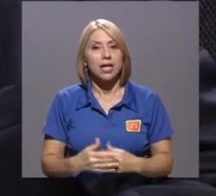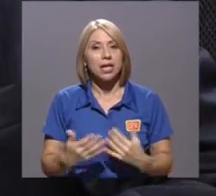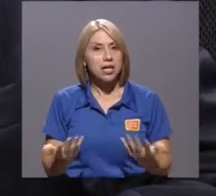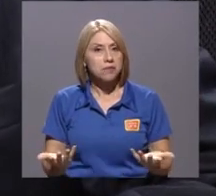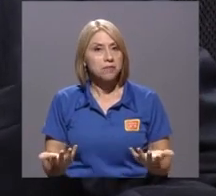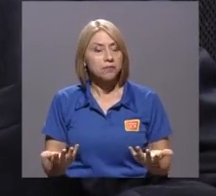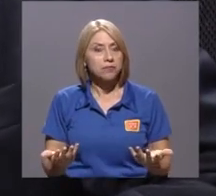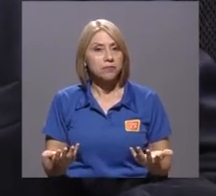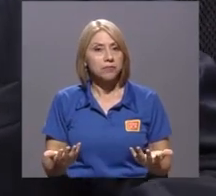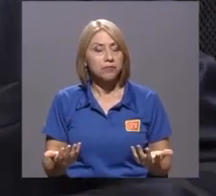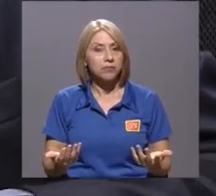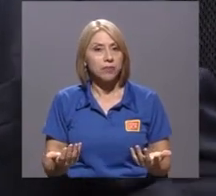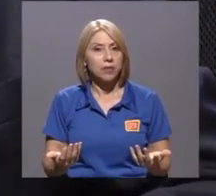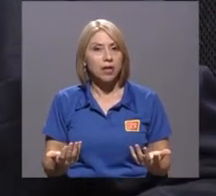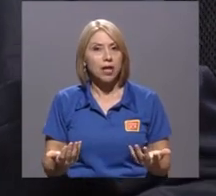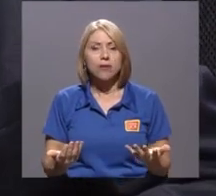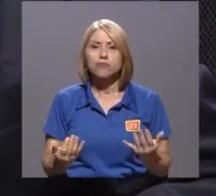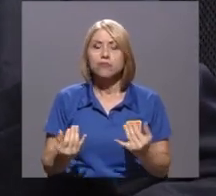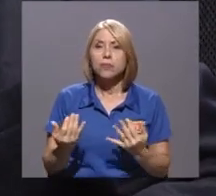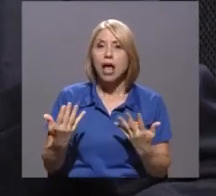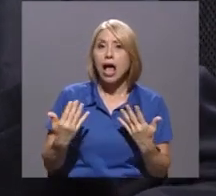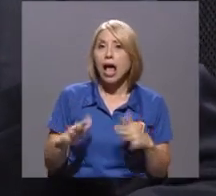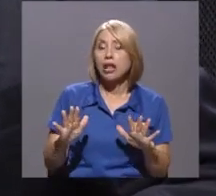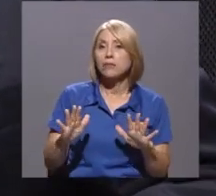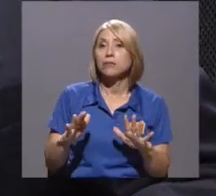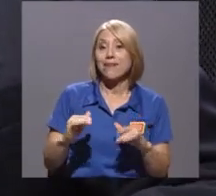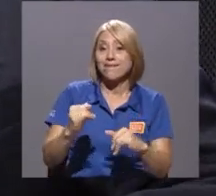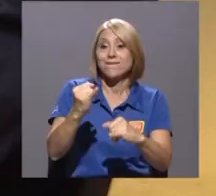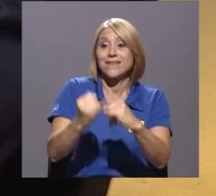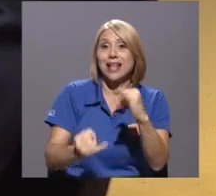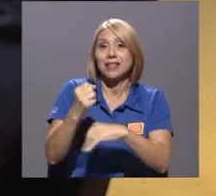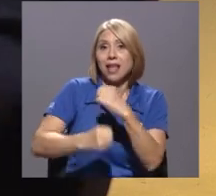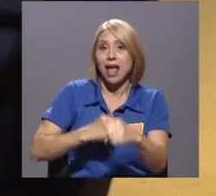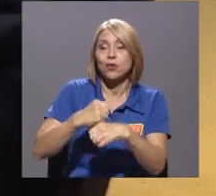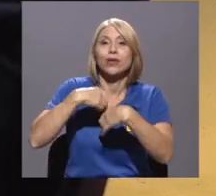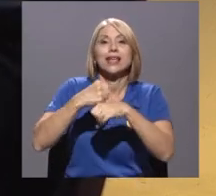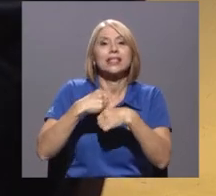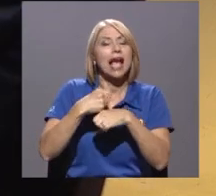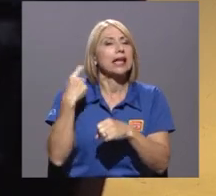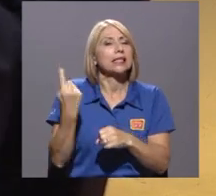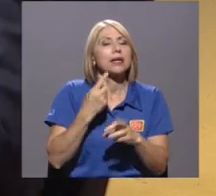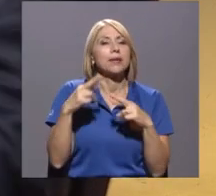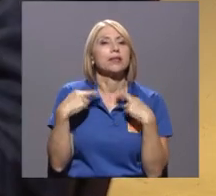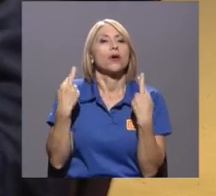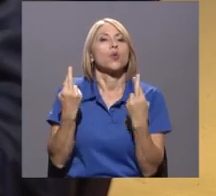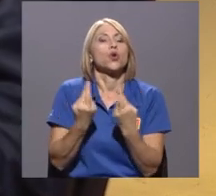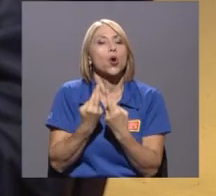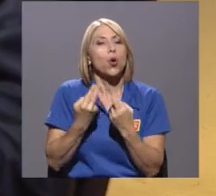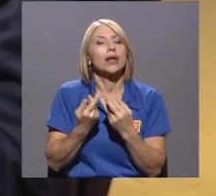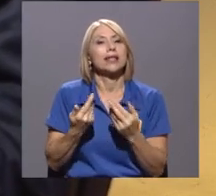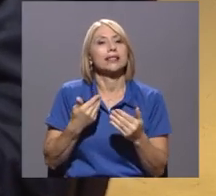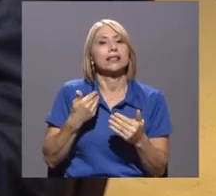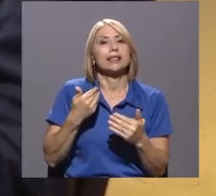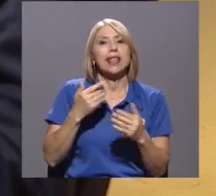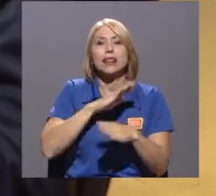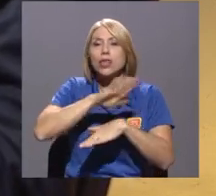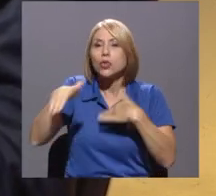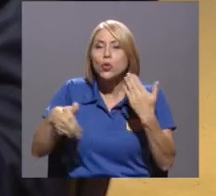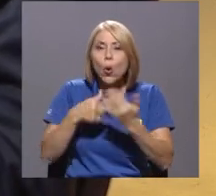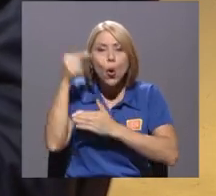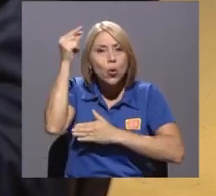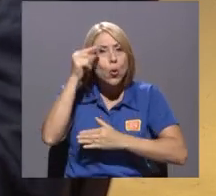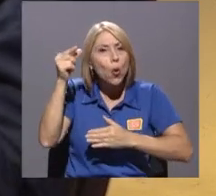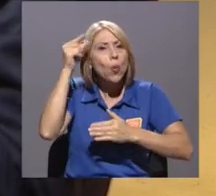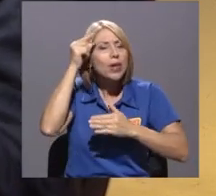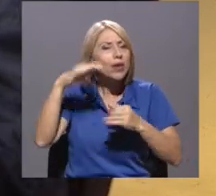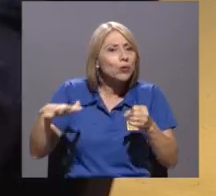al film de los años reuniones regulares de los gobiernos enteros con todos